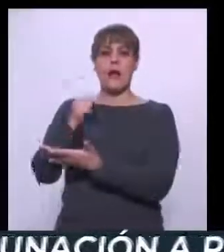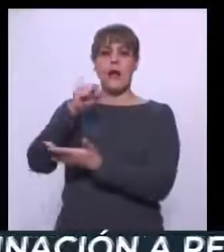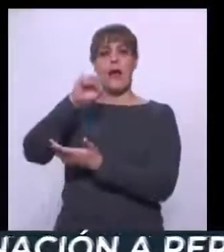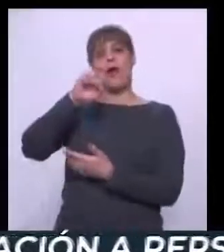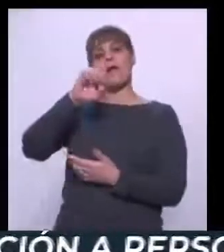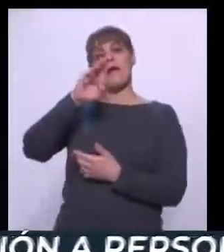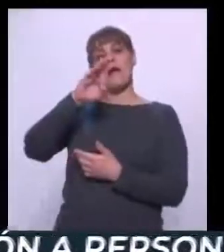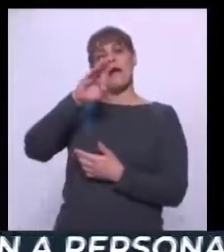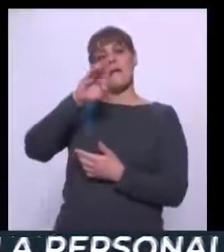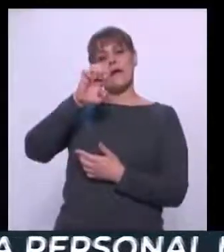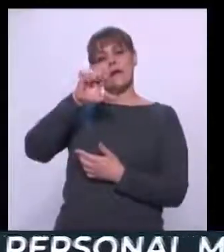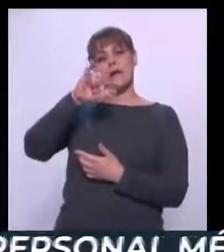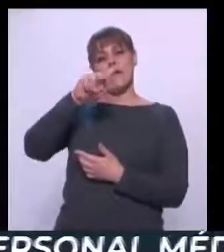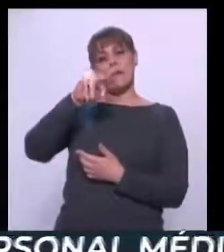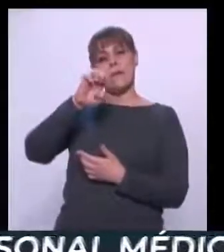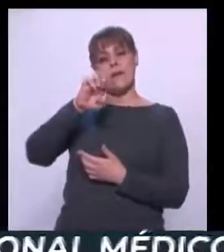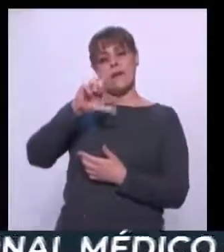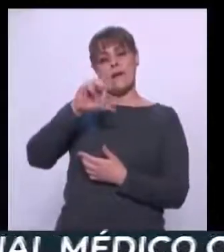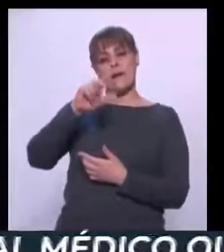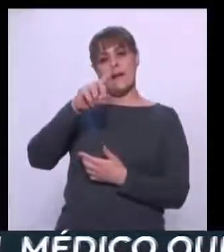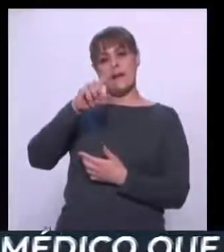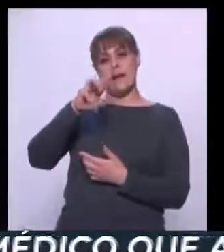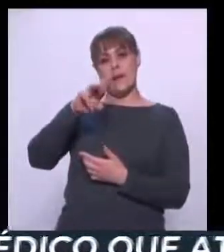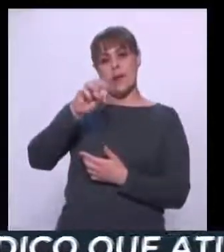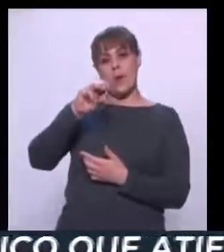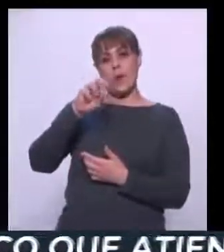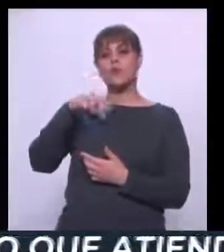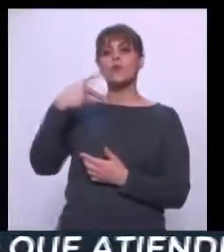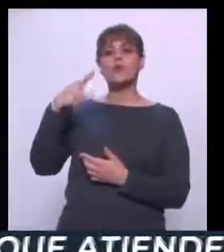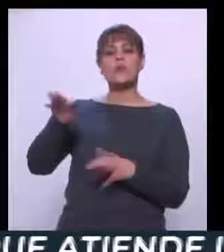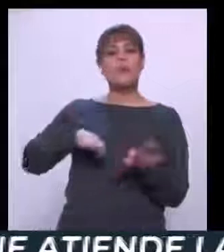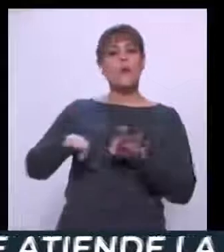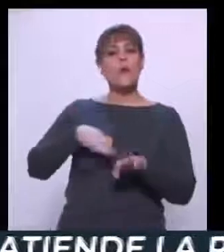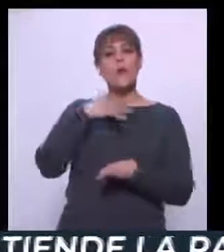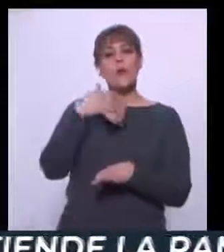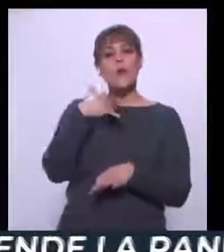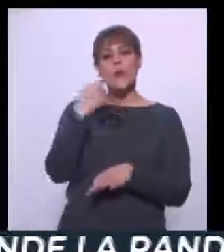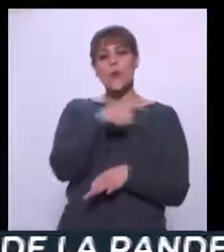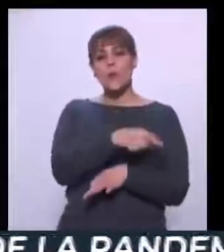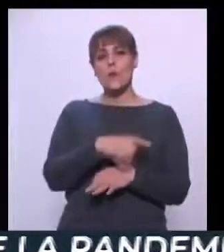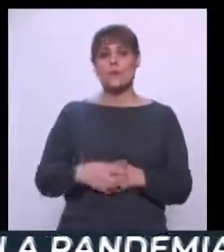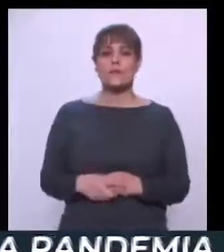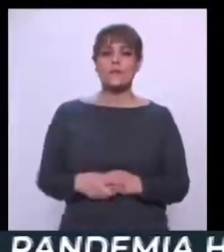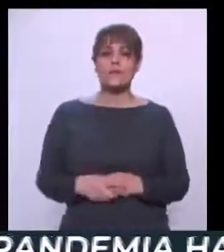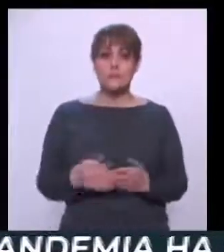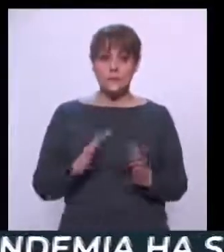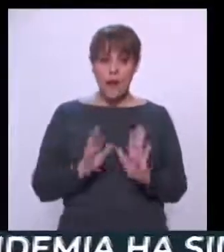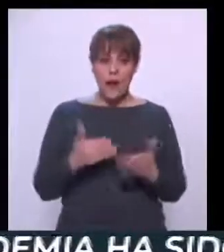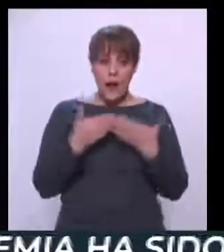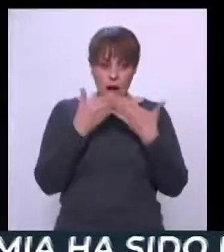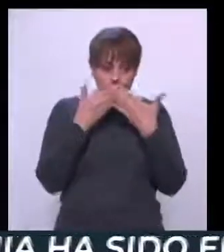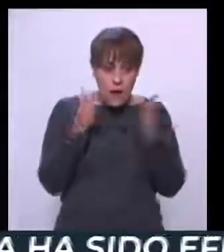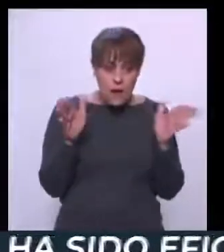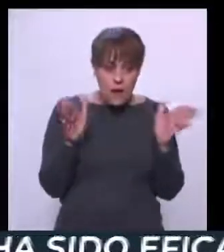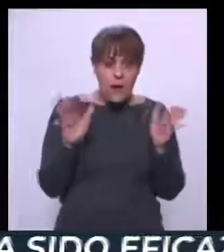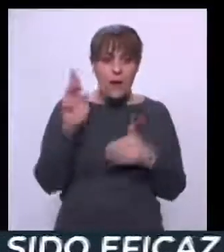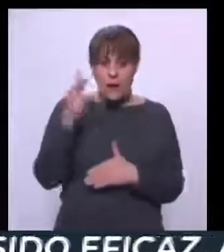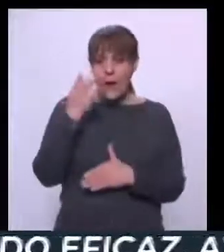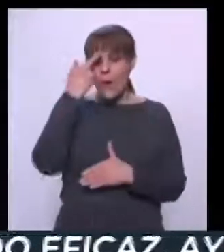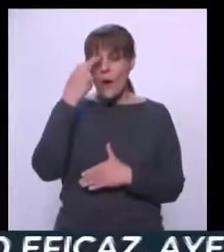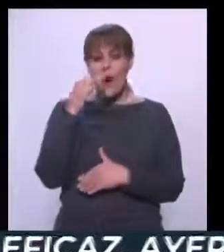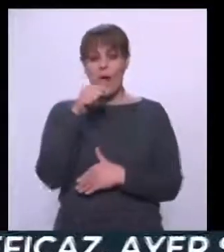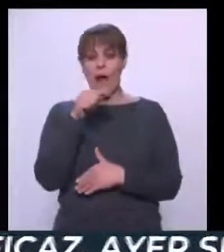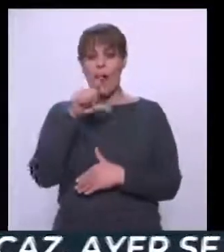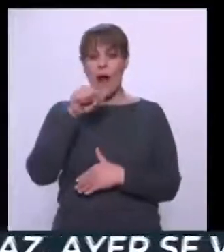desaseo. Y bueno, pues aquí dijimos, ya que se está desempolvando el asunto, vamos a recordarlo bien y le pedimos al periodista